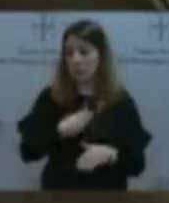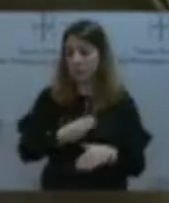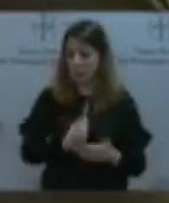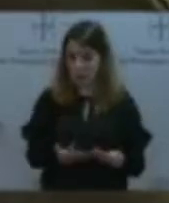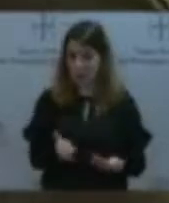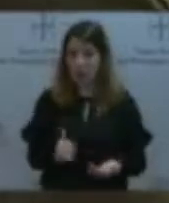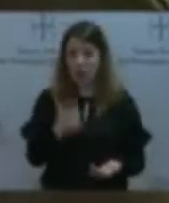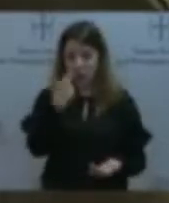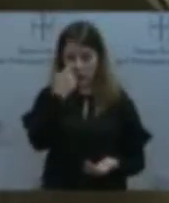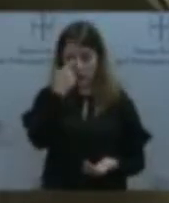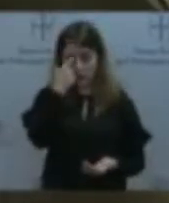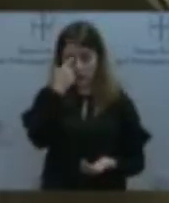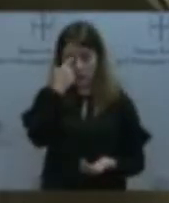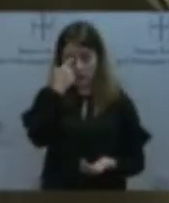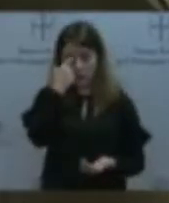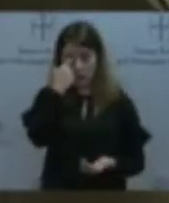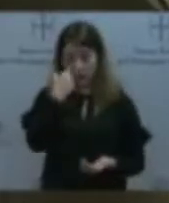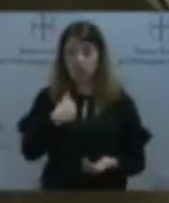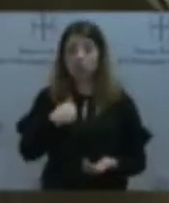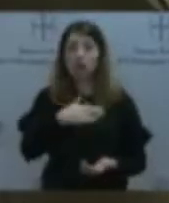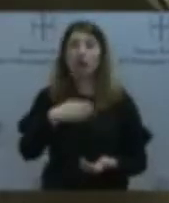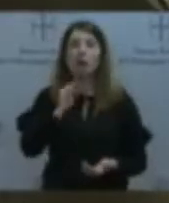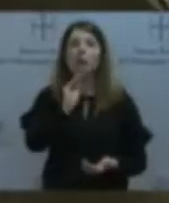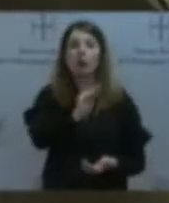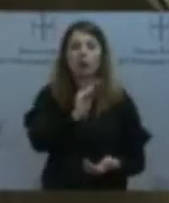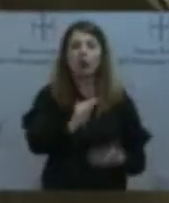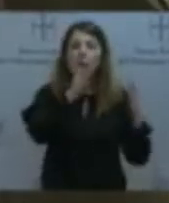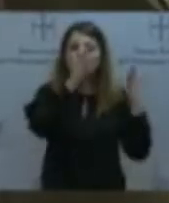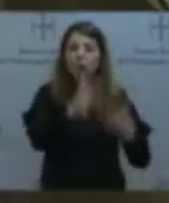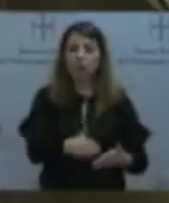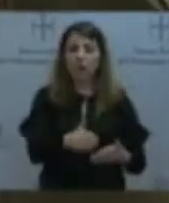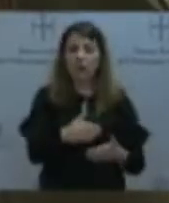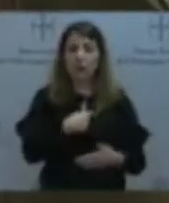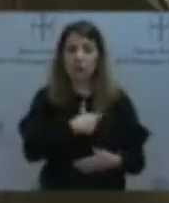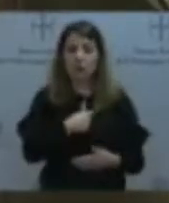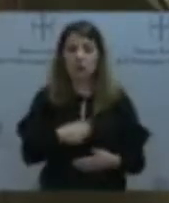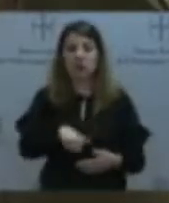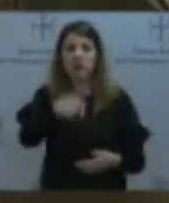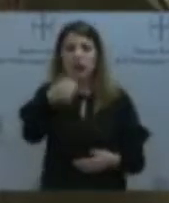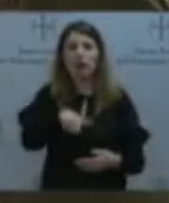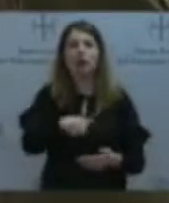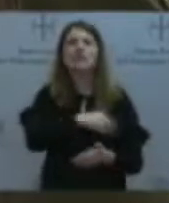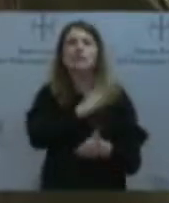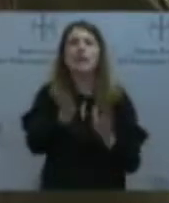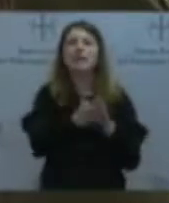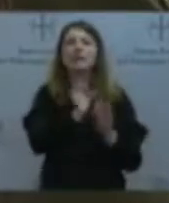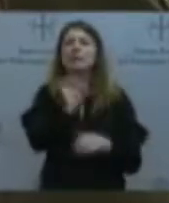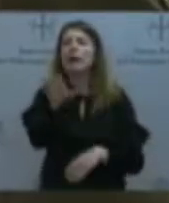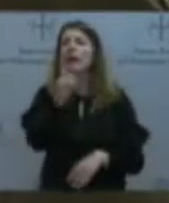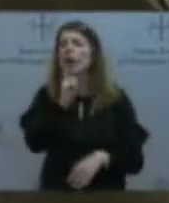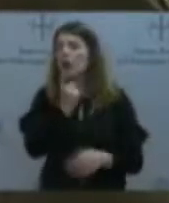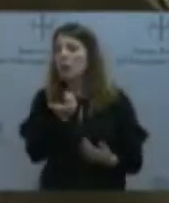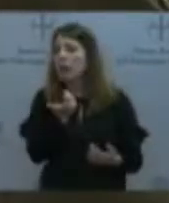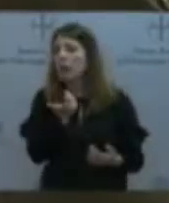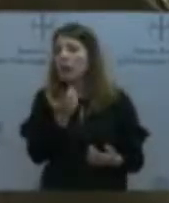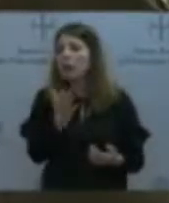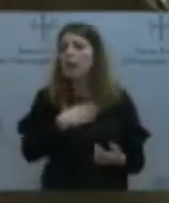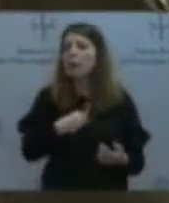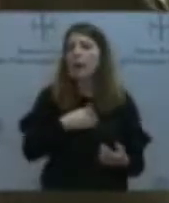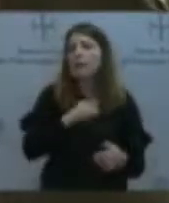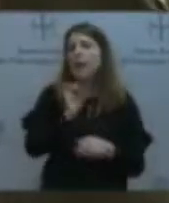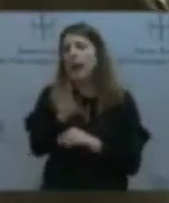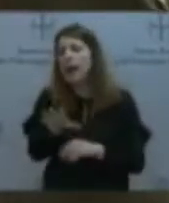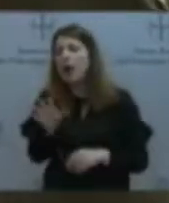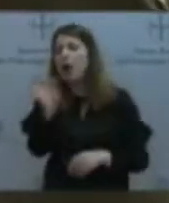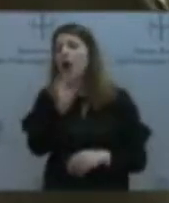envían ustedes a las comisiones de evaluación los expedientes, si los envían en papel. Sabe que esto no me cuadra bien